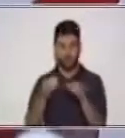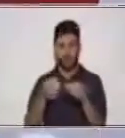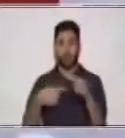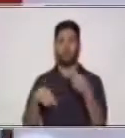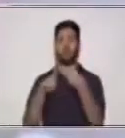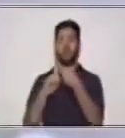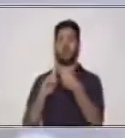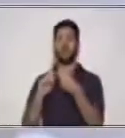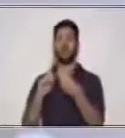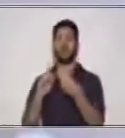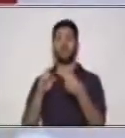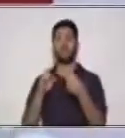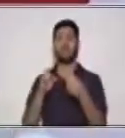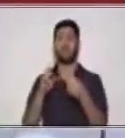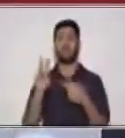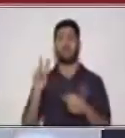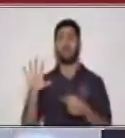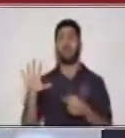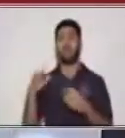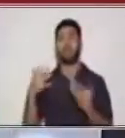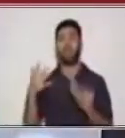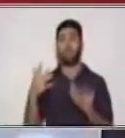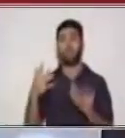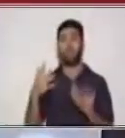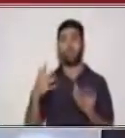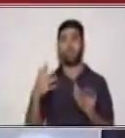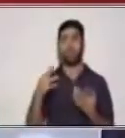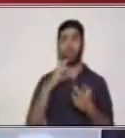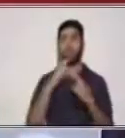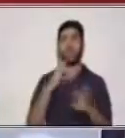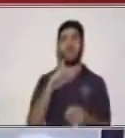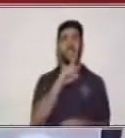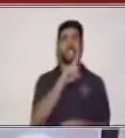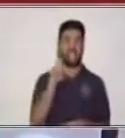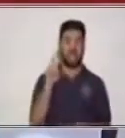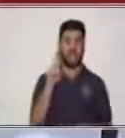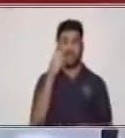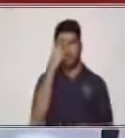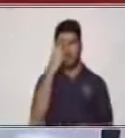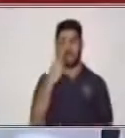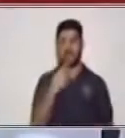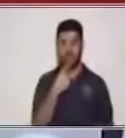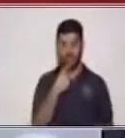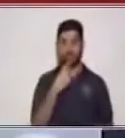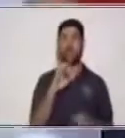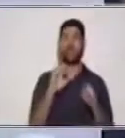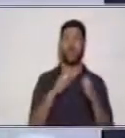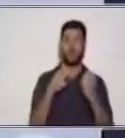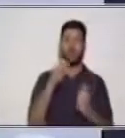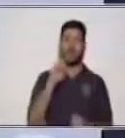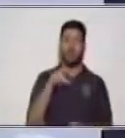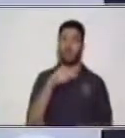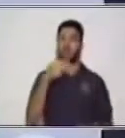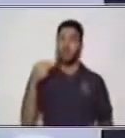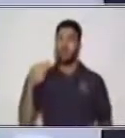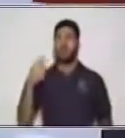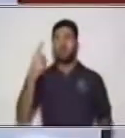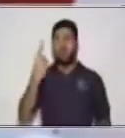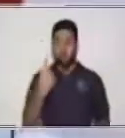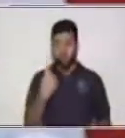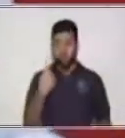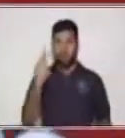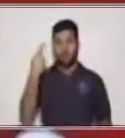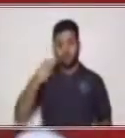75. 75 más 25 son 100 centavos. Y entonces tengo un